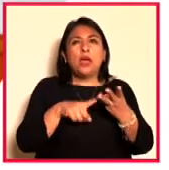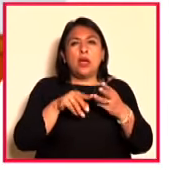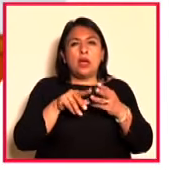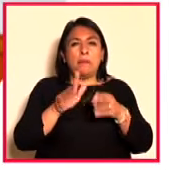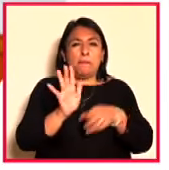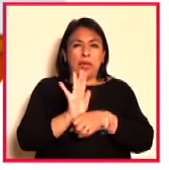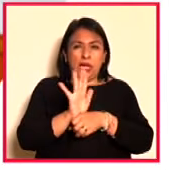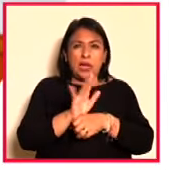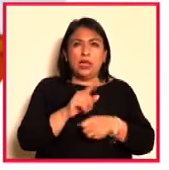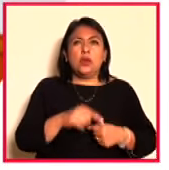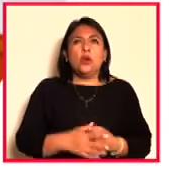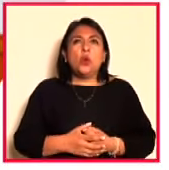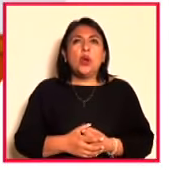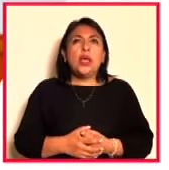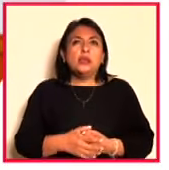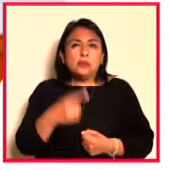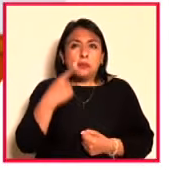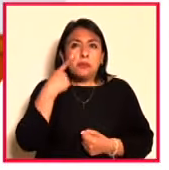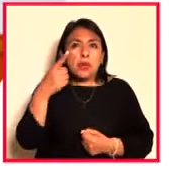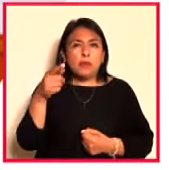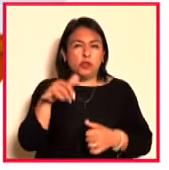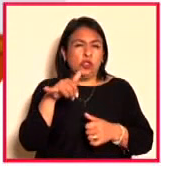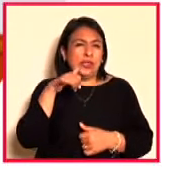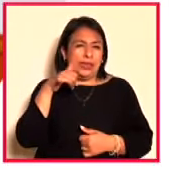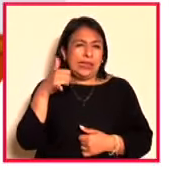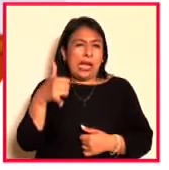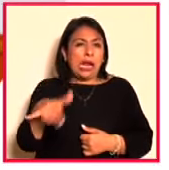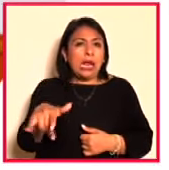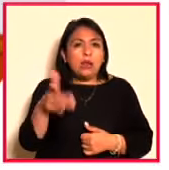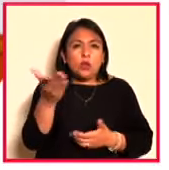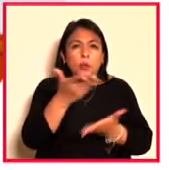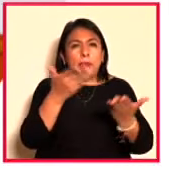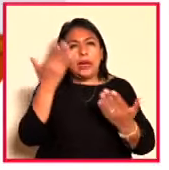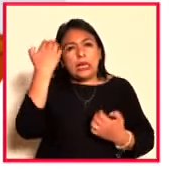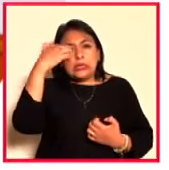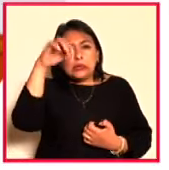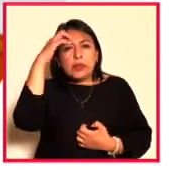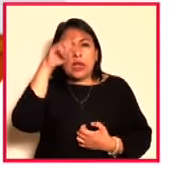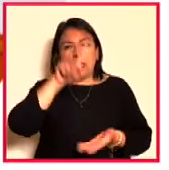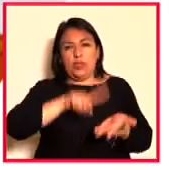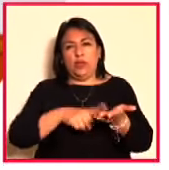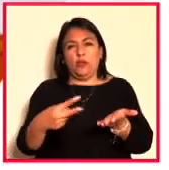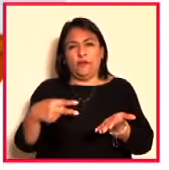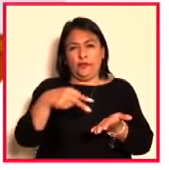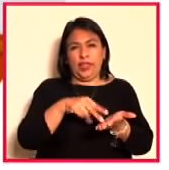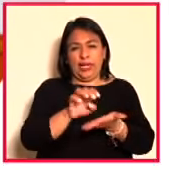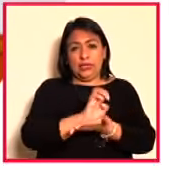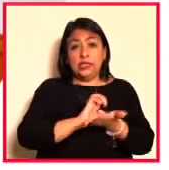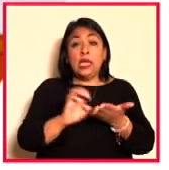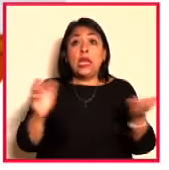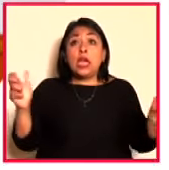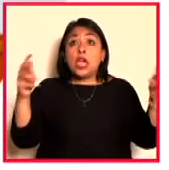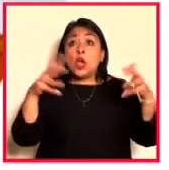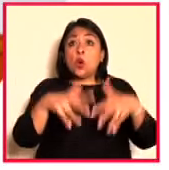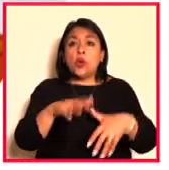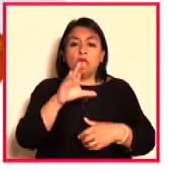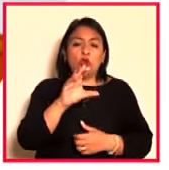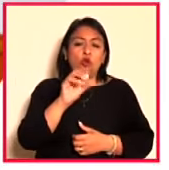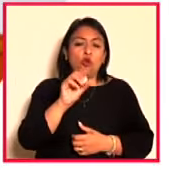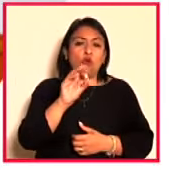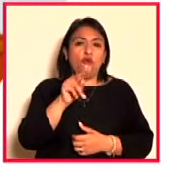de Dinamarca y de Italia van a compartir sus conocimientos y experiencias en el escenario. Y esto gracias al encuentro Confluencias, es una